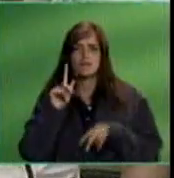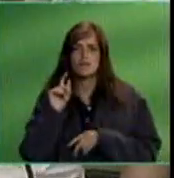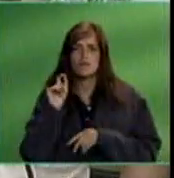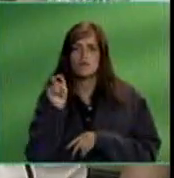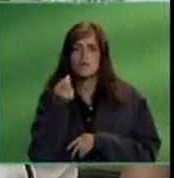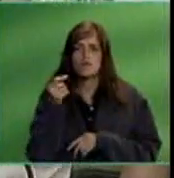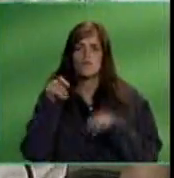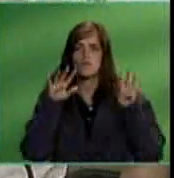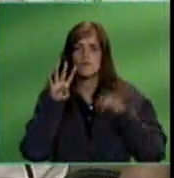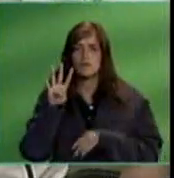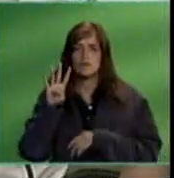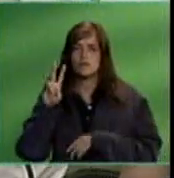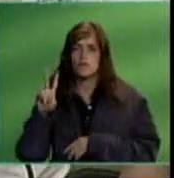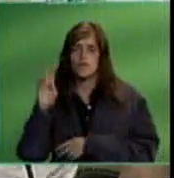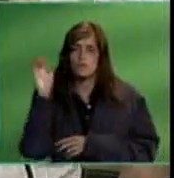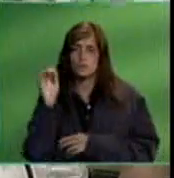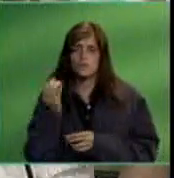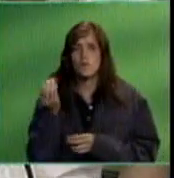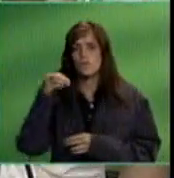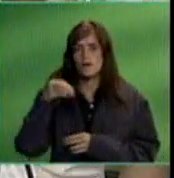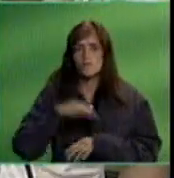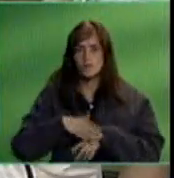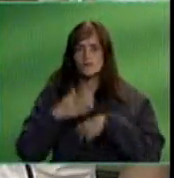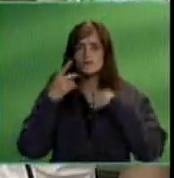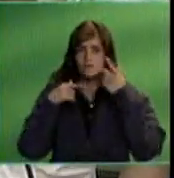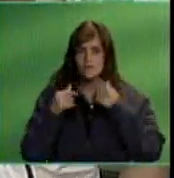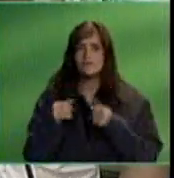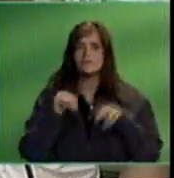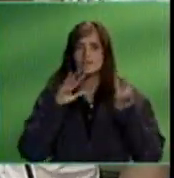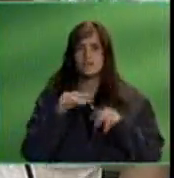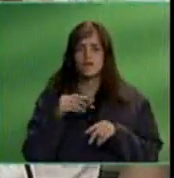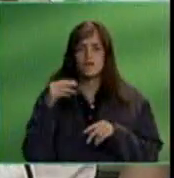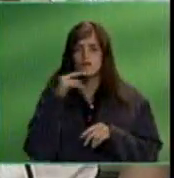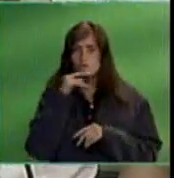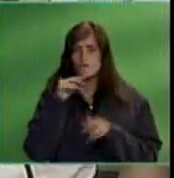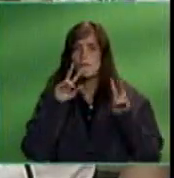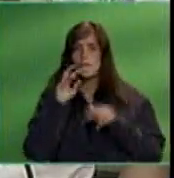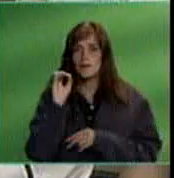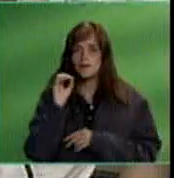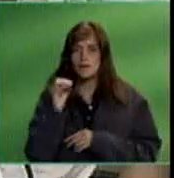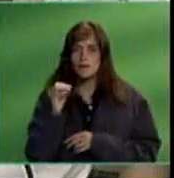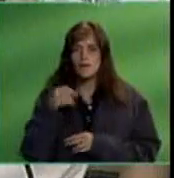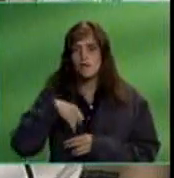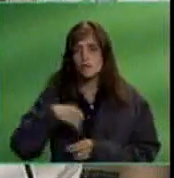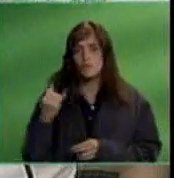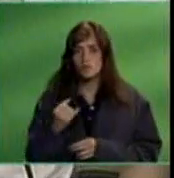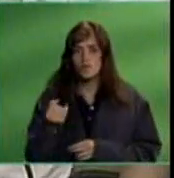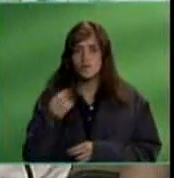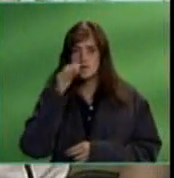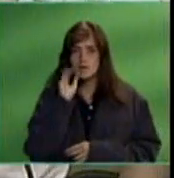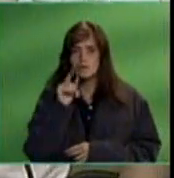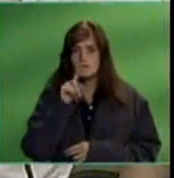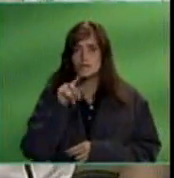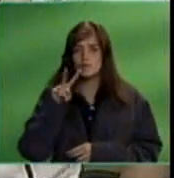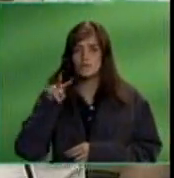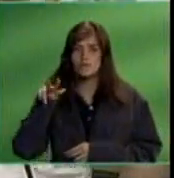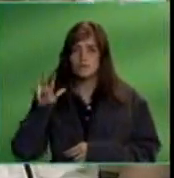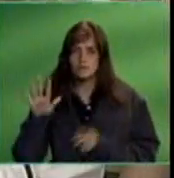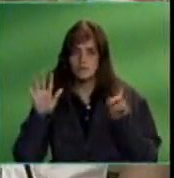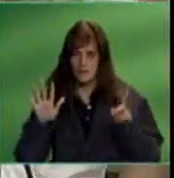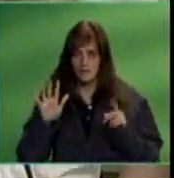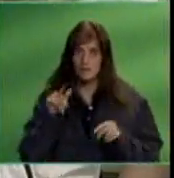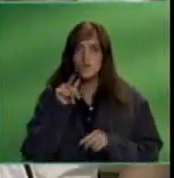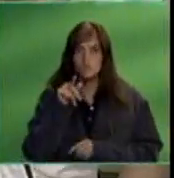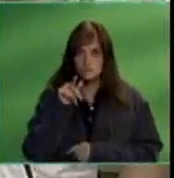171.42 de votos más porque Chávez sacó en el 7 de octubre 20 votos y usted sacó y Nicolás sacó 126 y